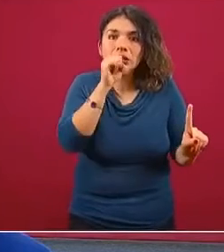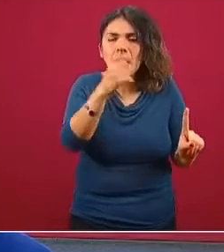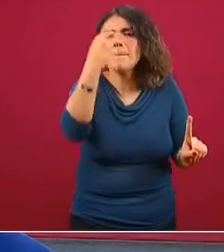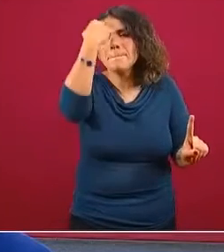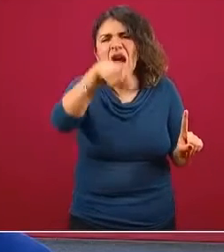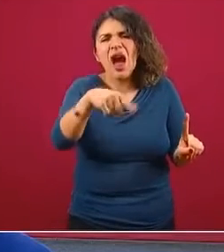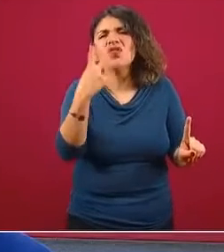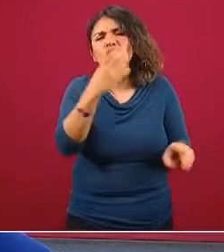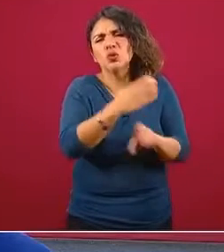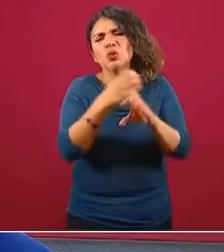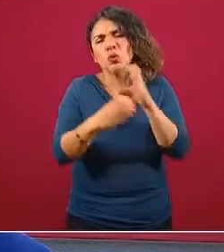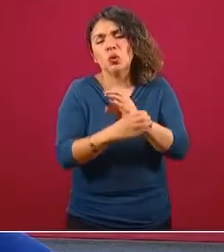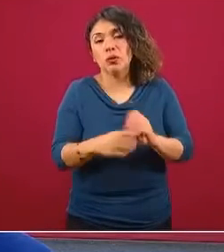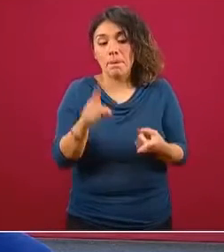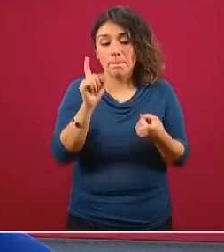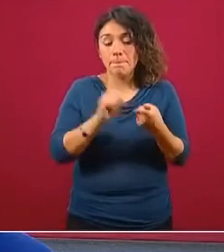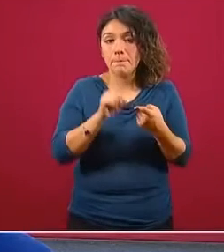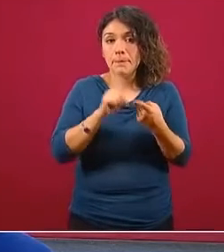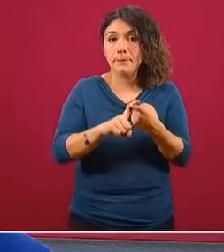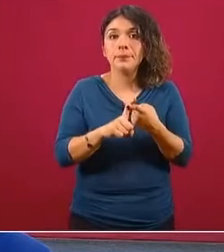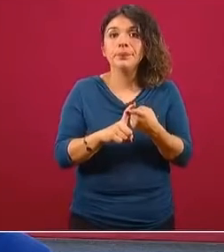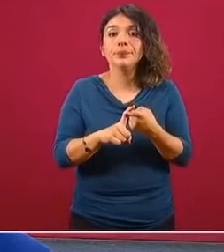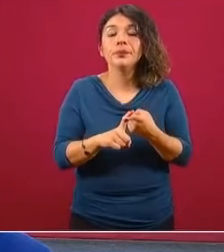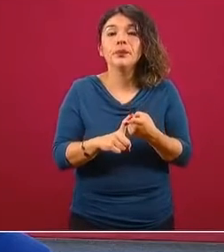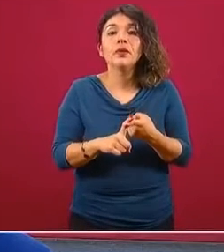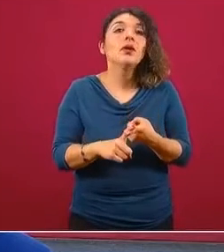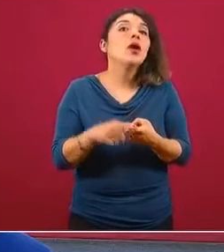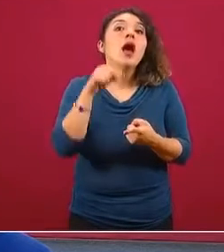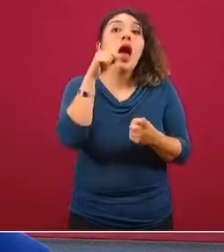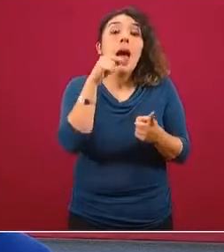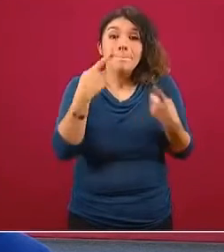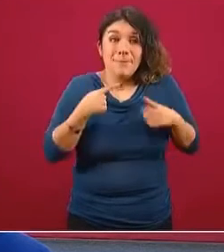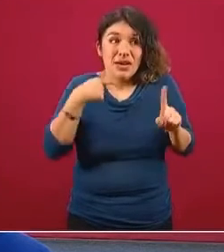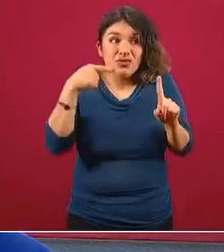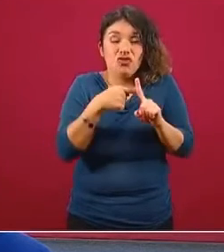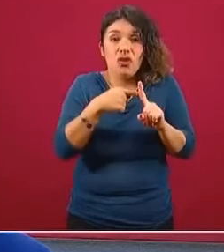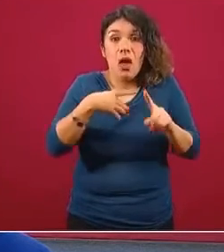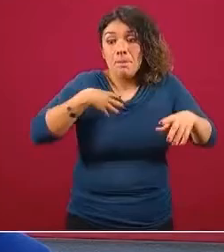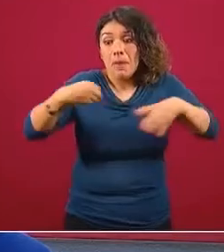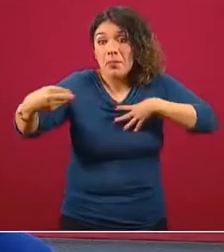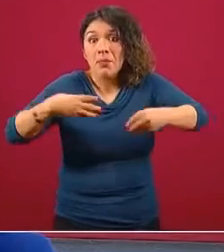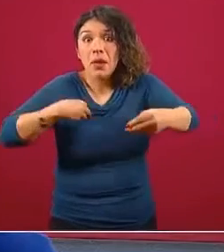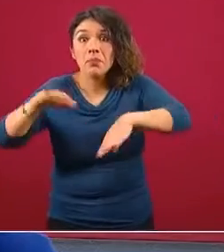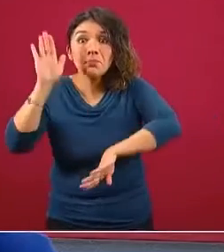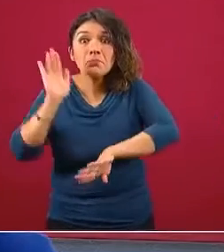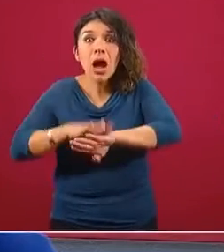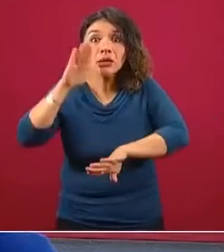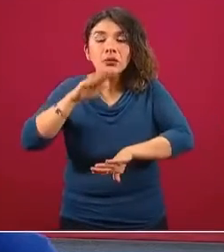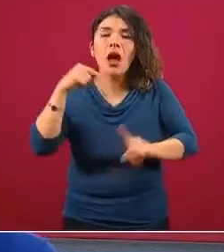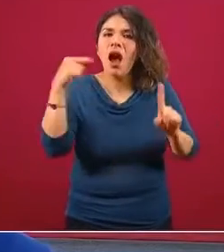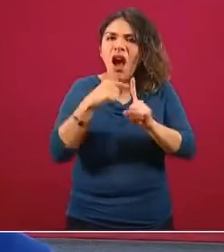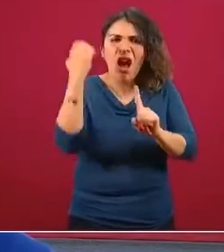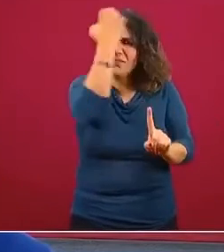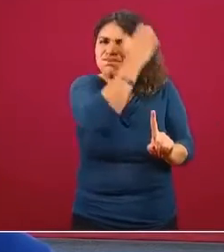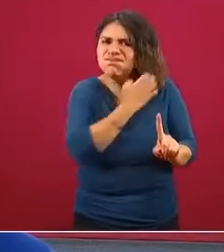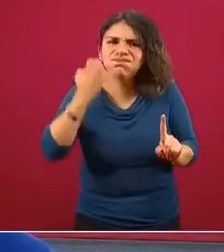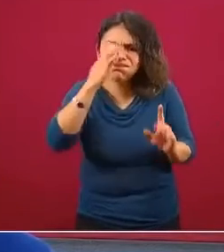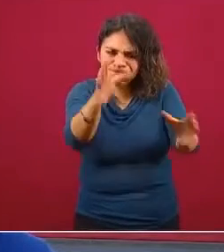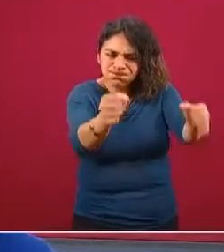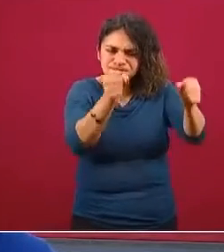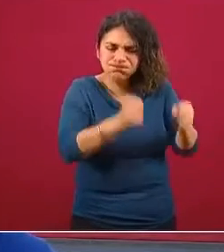objetivos fundamentales. El primero, limitar la transmisión. La persona es estudiada como un